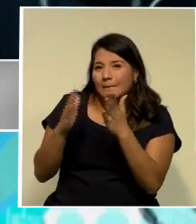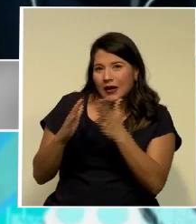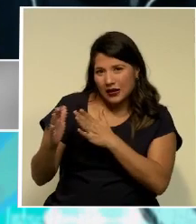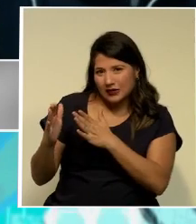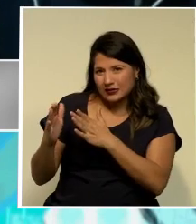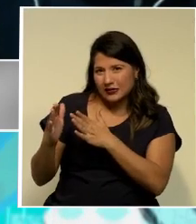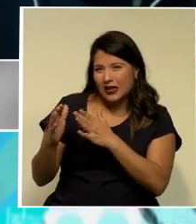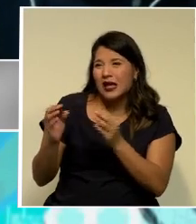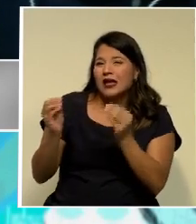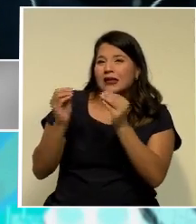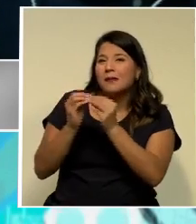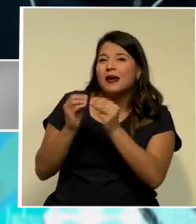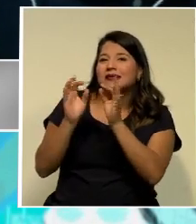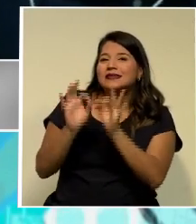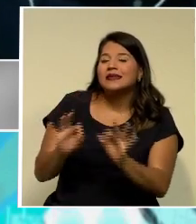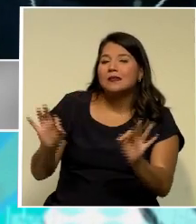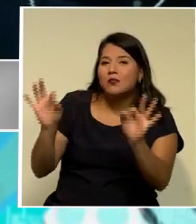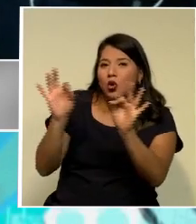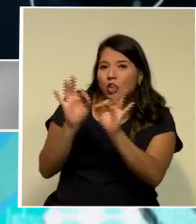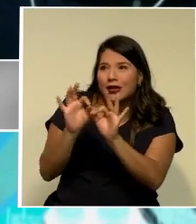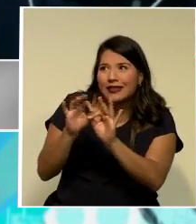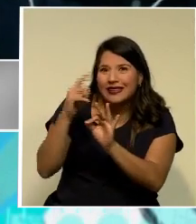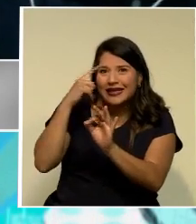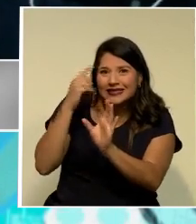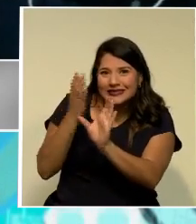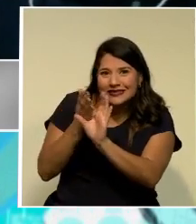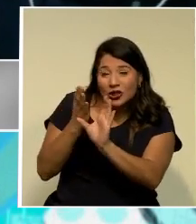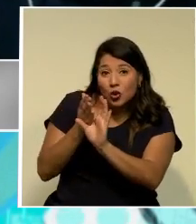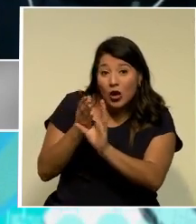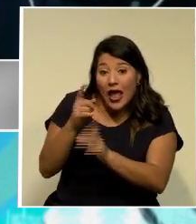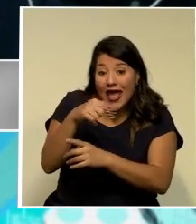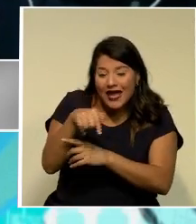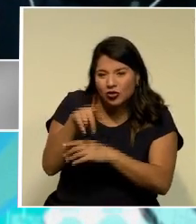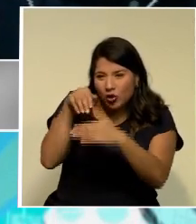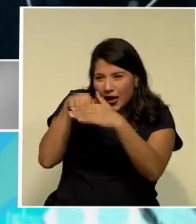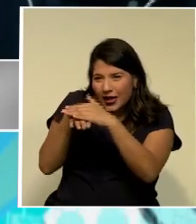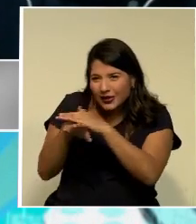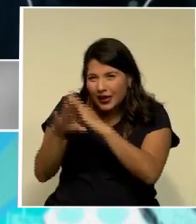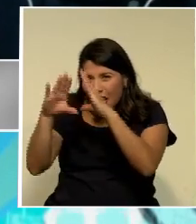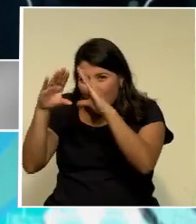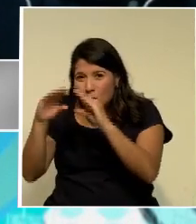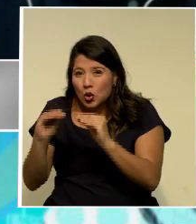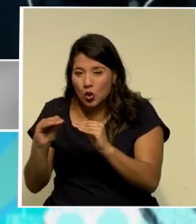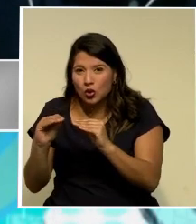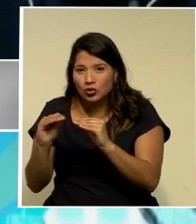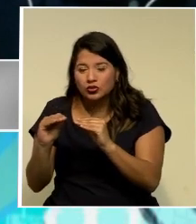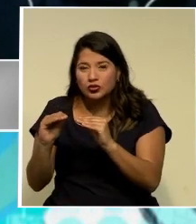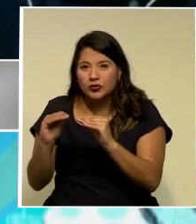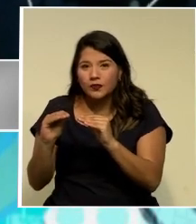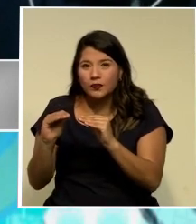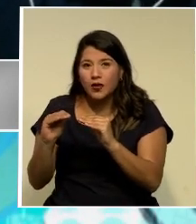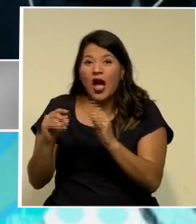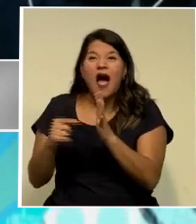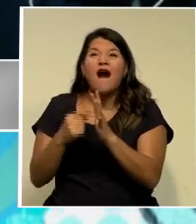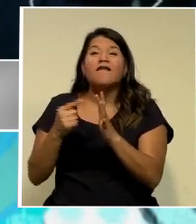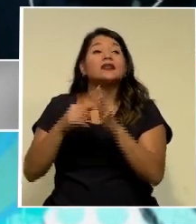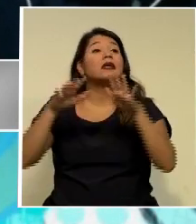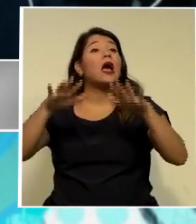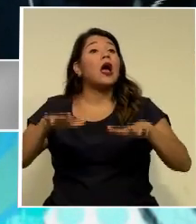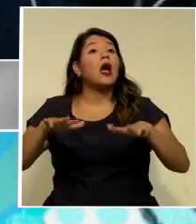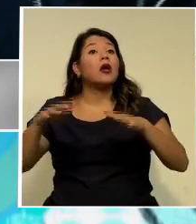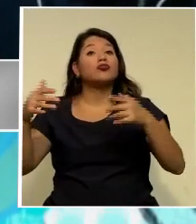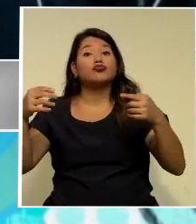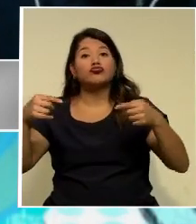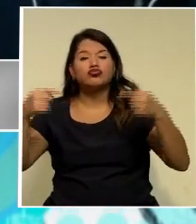psicológica, porque se meten en una trinchera en la noche cuando, digamos, por ejemplo, hay un descanso de alto al fuego y en una trinchera donde